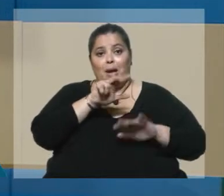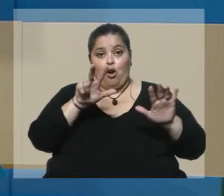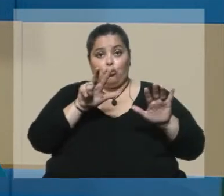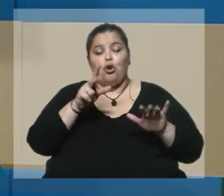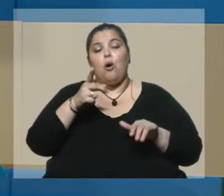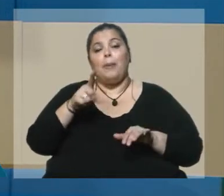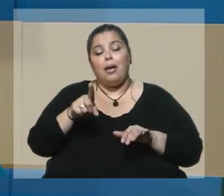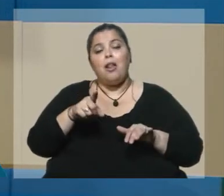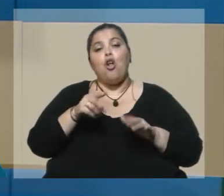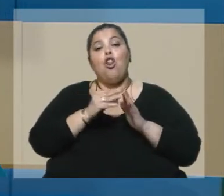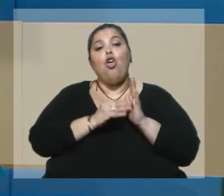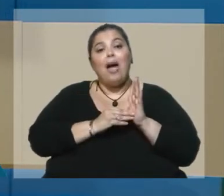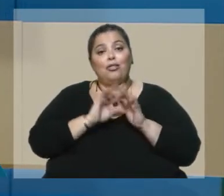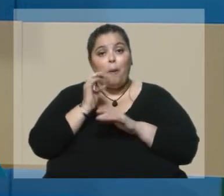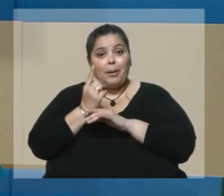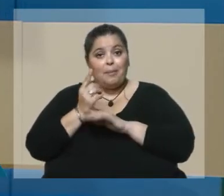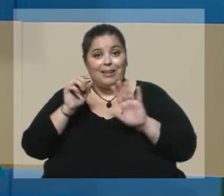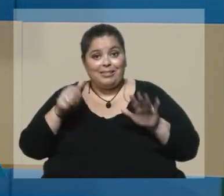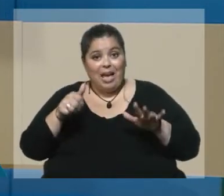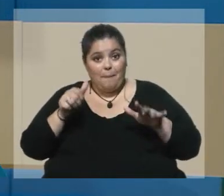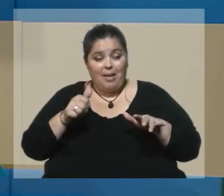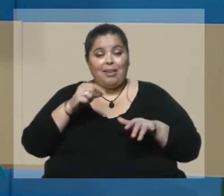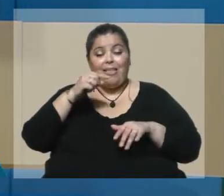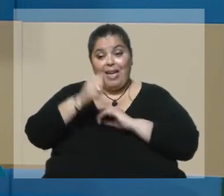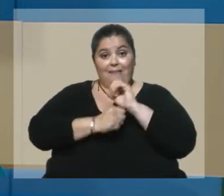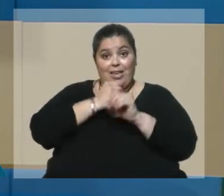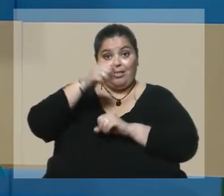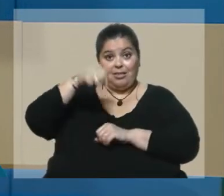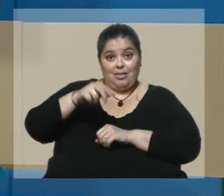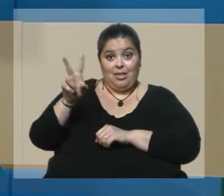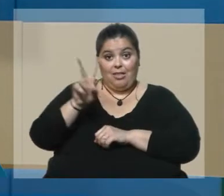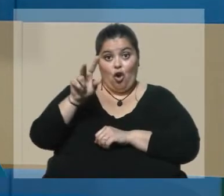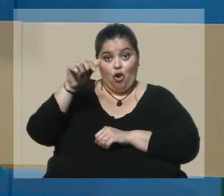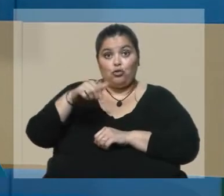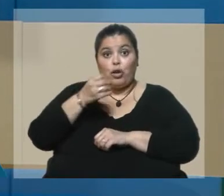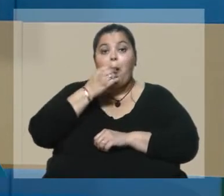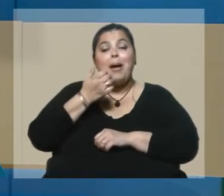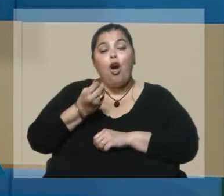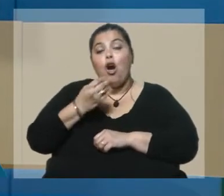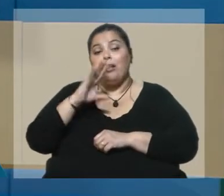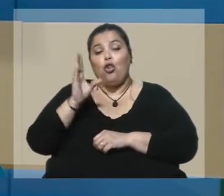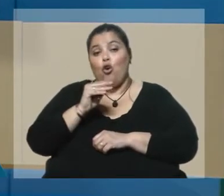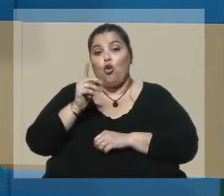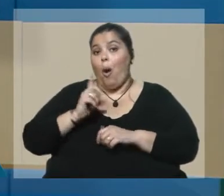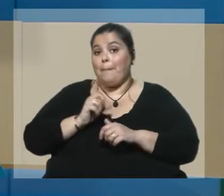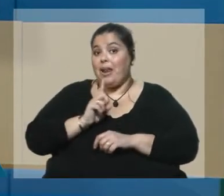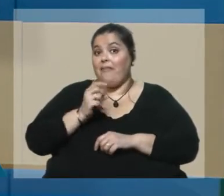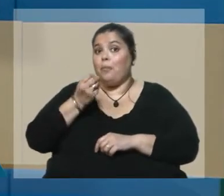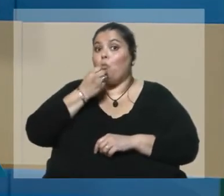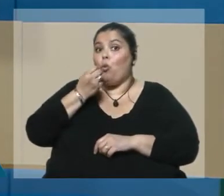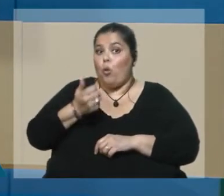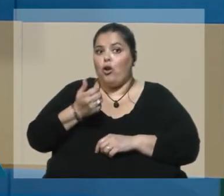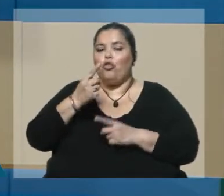que los datos del primer semestre de 2022 fueron un poco mejores a lo esperado por todos y eso En definitiva con eso